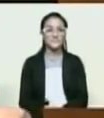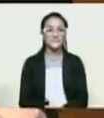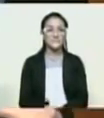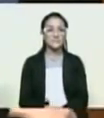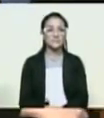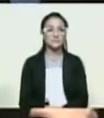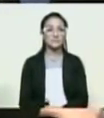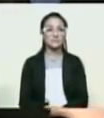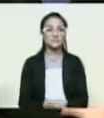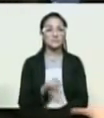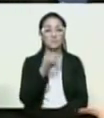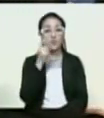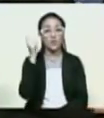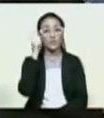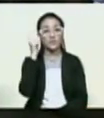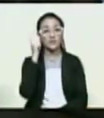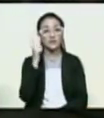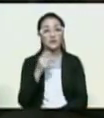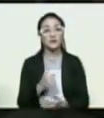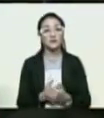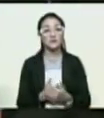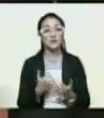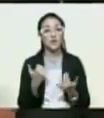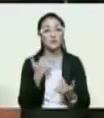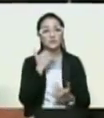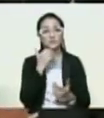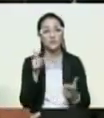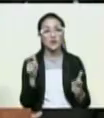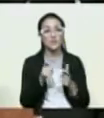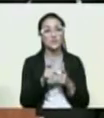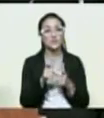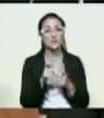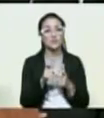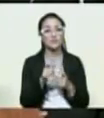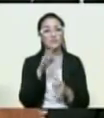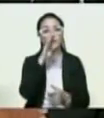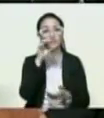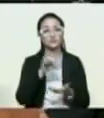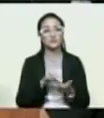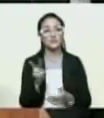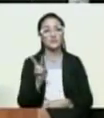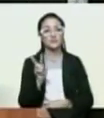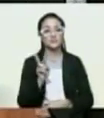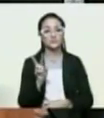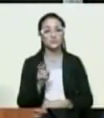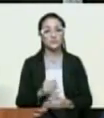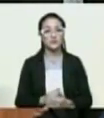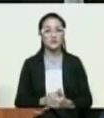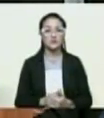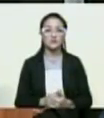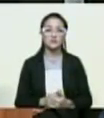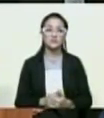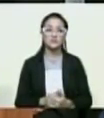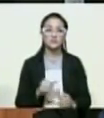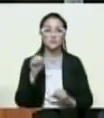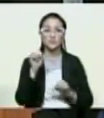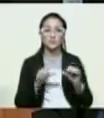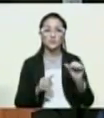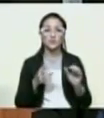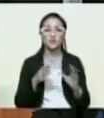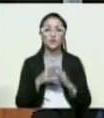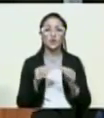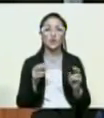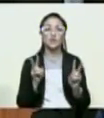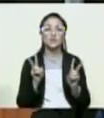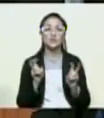buenos días acabamos de sostener una reunión de directorio del banco central de venezuela en la que abordamos todos los referentes a